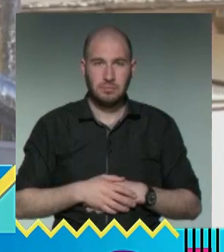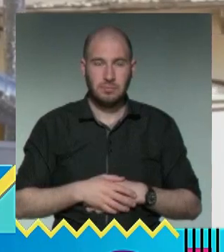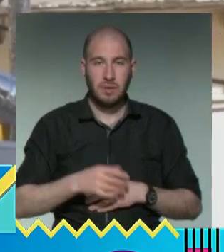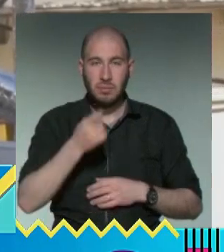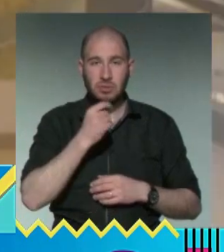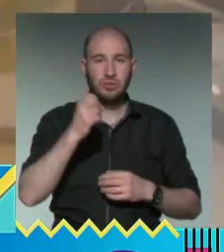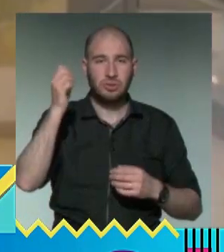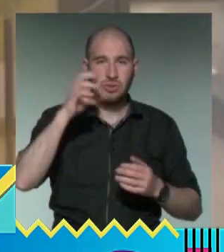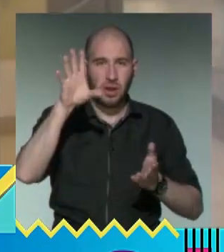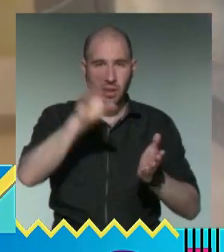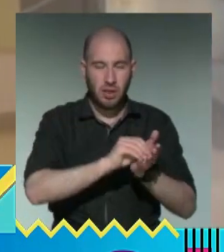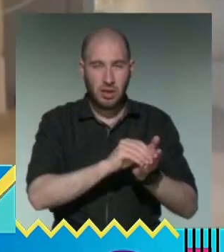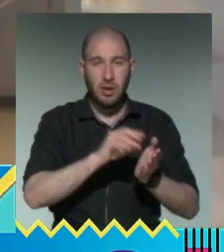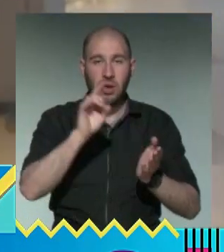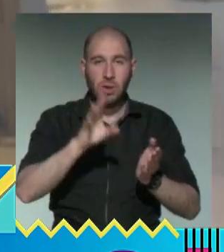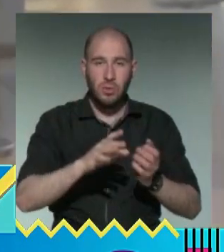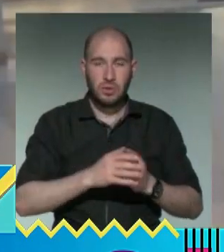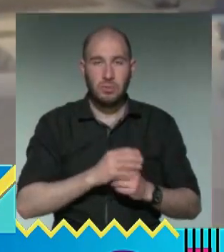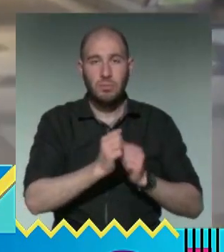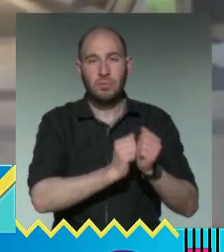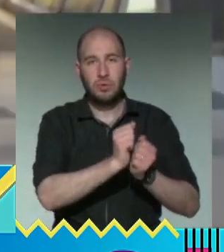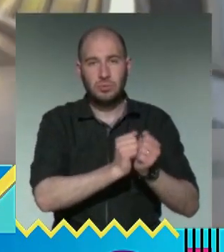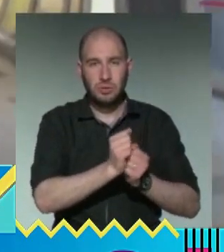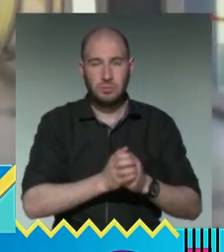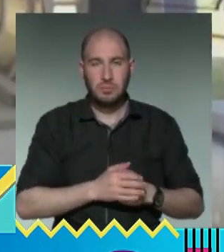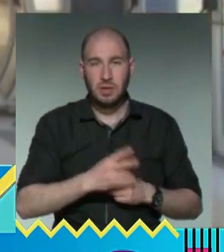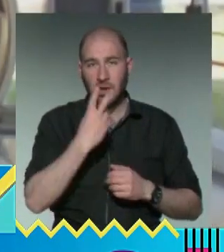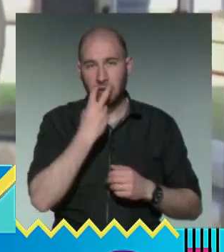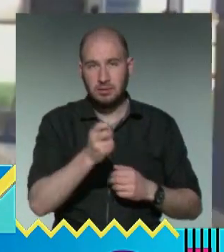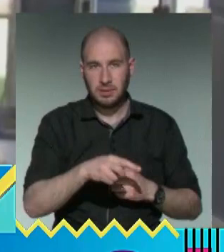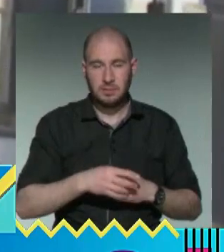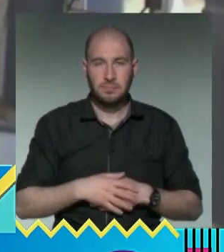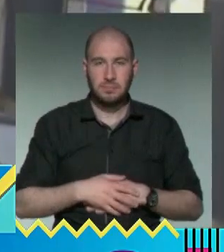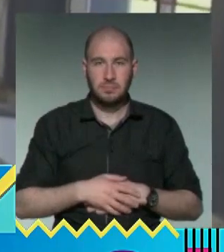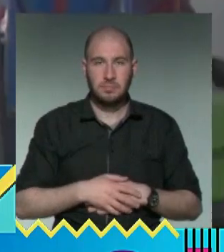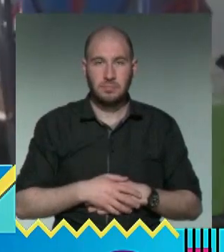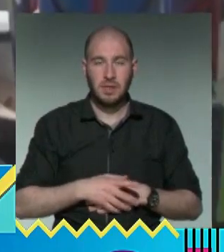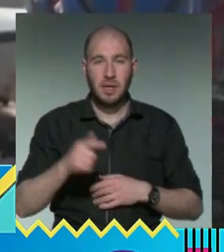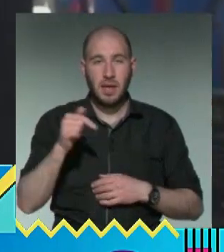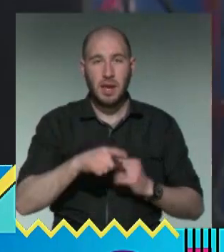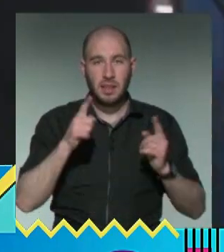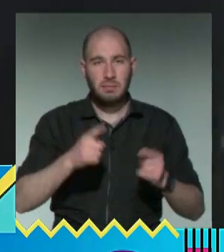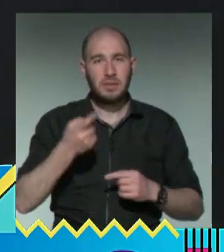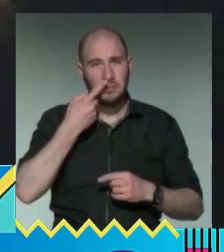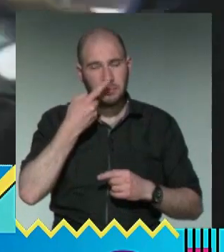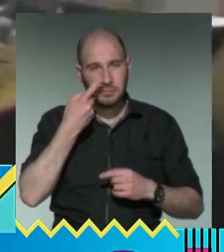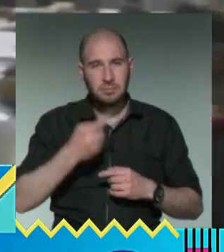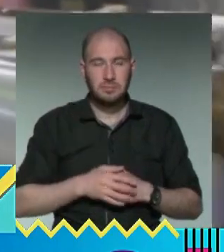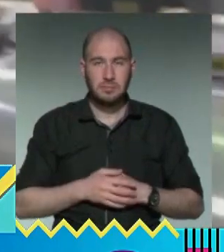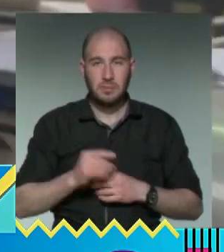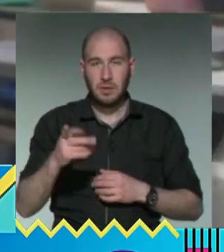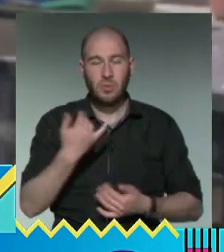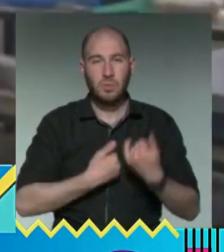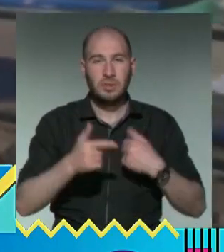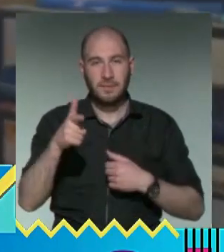panel fotovoltaico que se usa exclusivamente para producir energía eléctrica. Con lo cual, ahí también es interesante, no se mencionaba